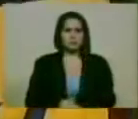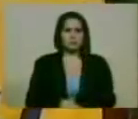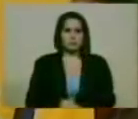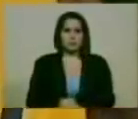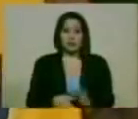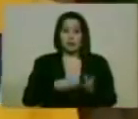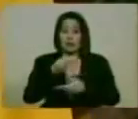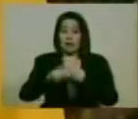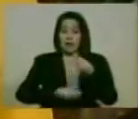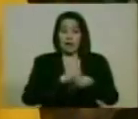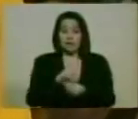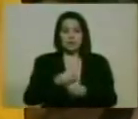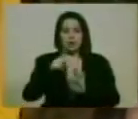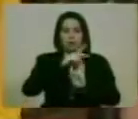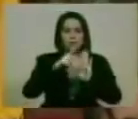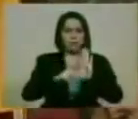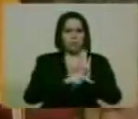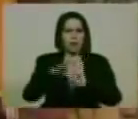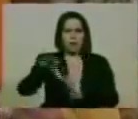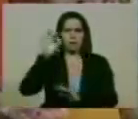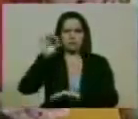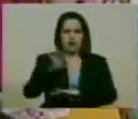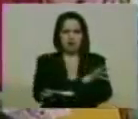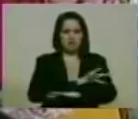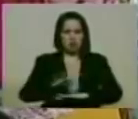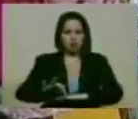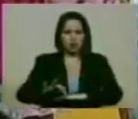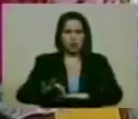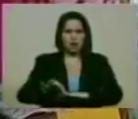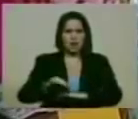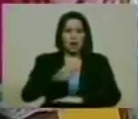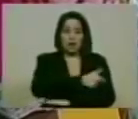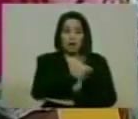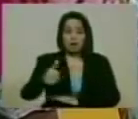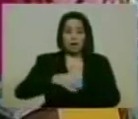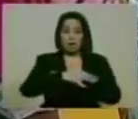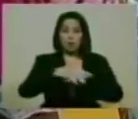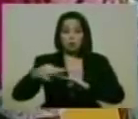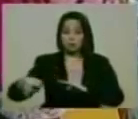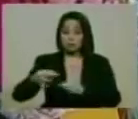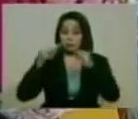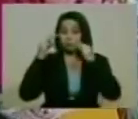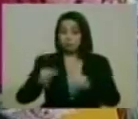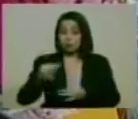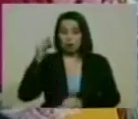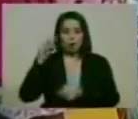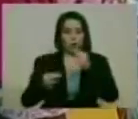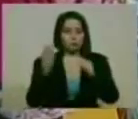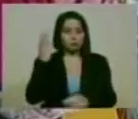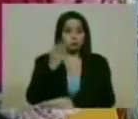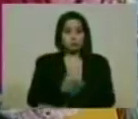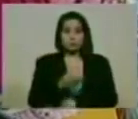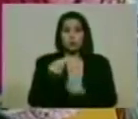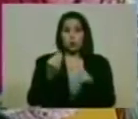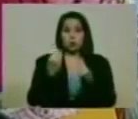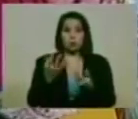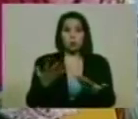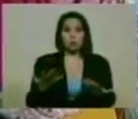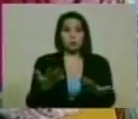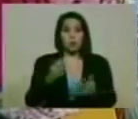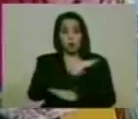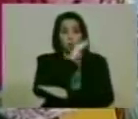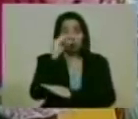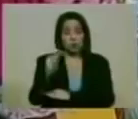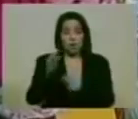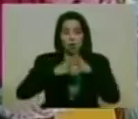Realizar un plan especial fronterizo indígena en cada municipio que se cumpla de manera eficaz y eficiente, garantizando la protección